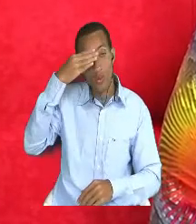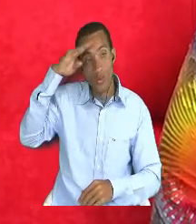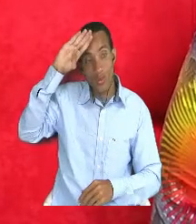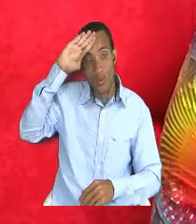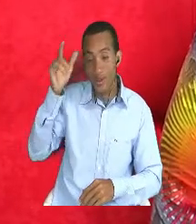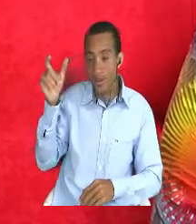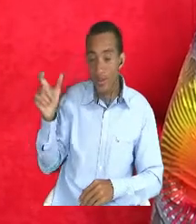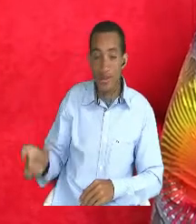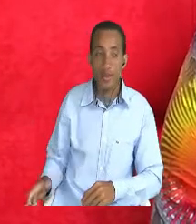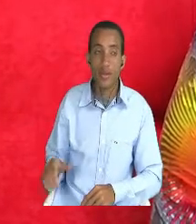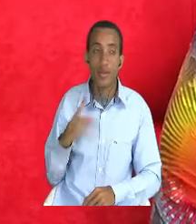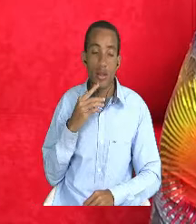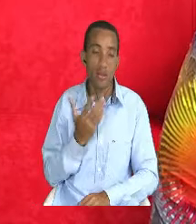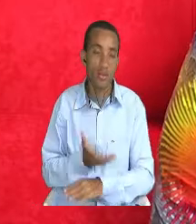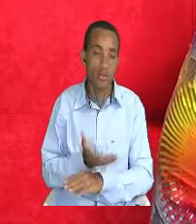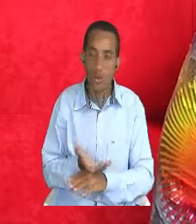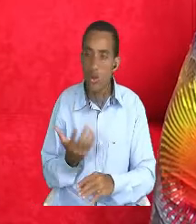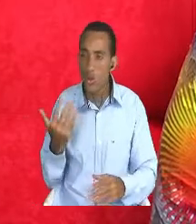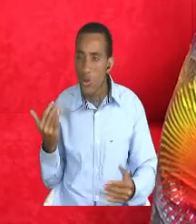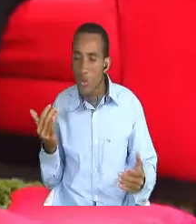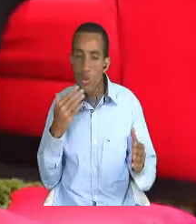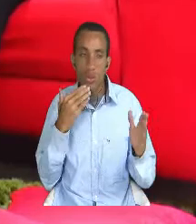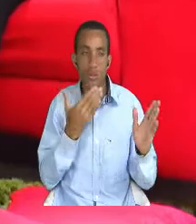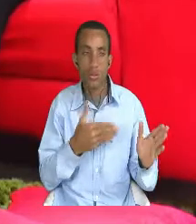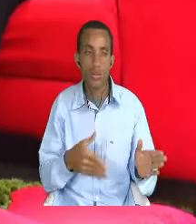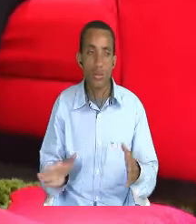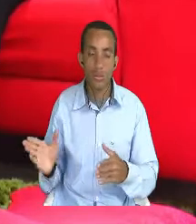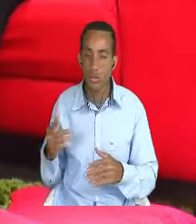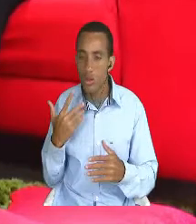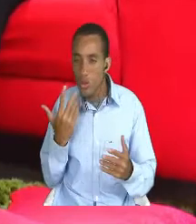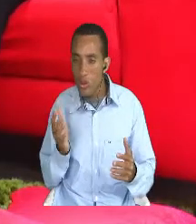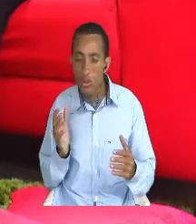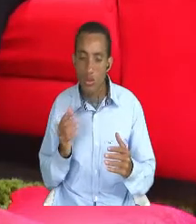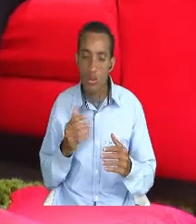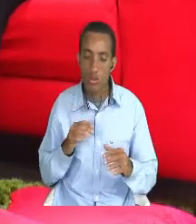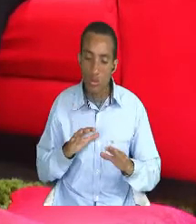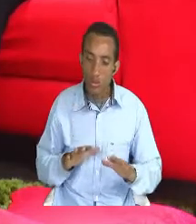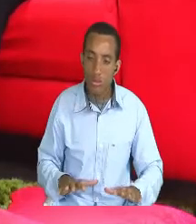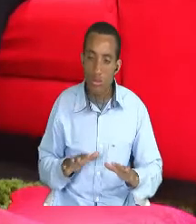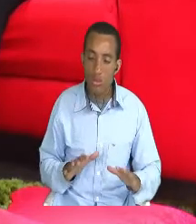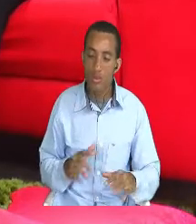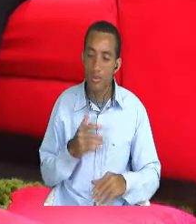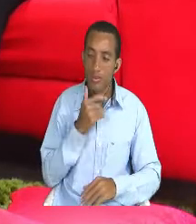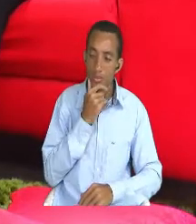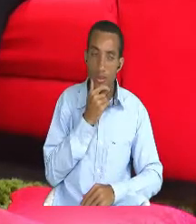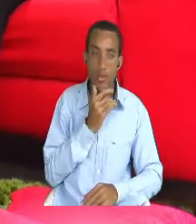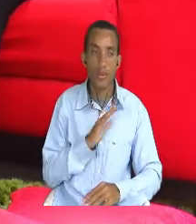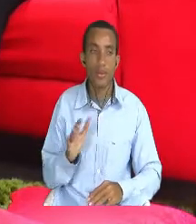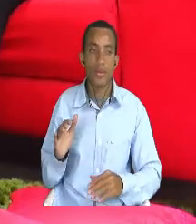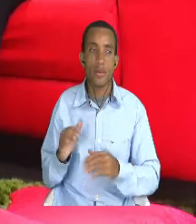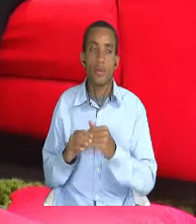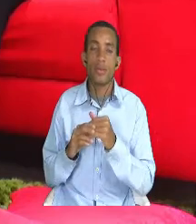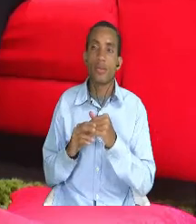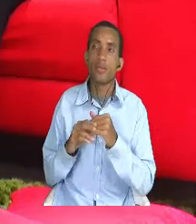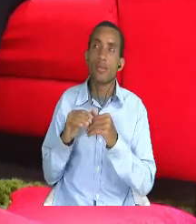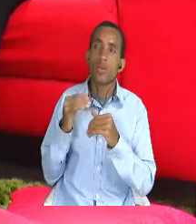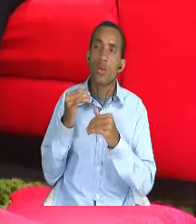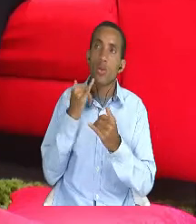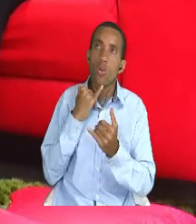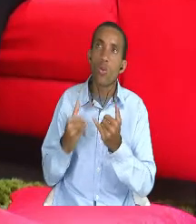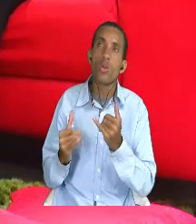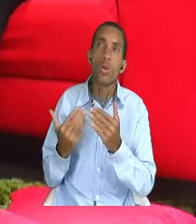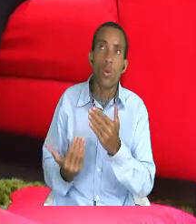asesorando en temas de metodología y planificación del entrenamiento. Entonces, estamos basándonos en las últimas tendencias que se están